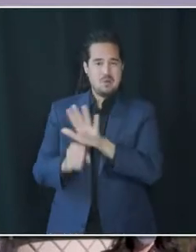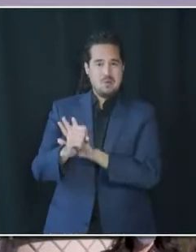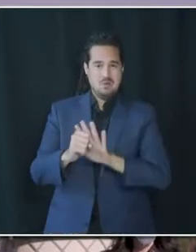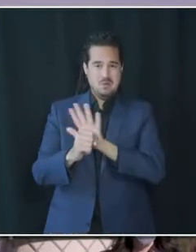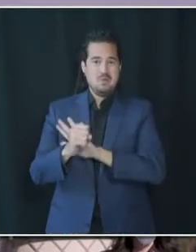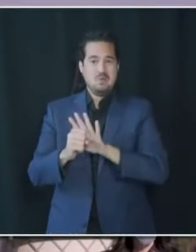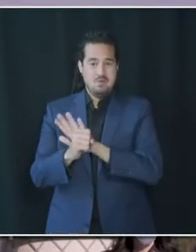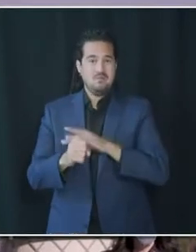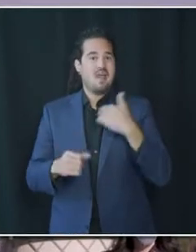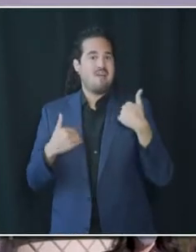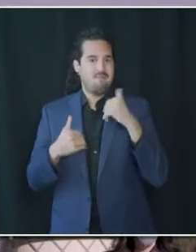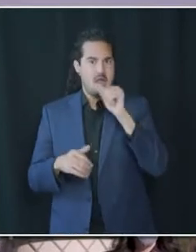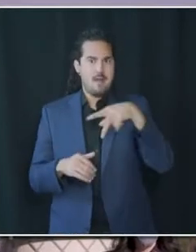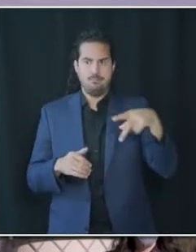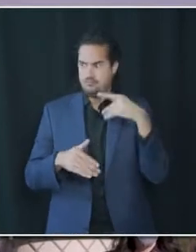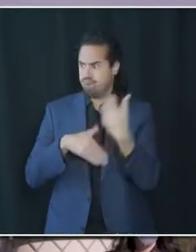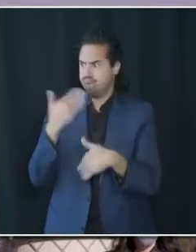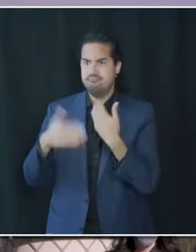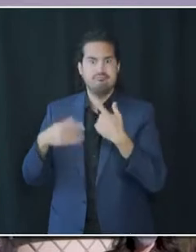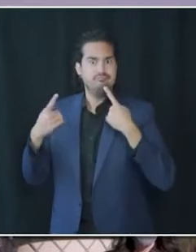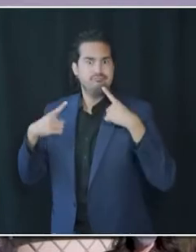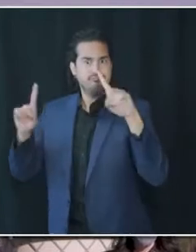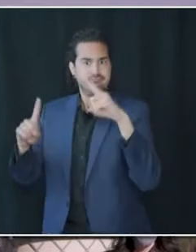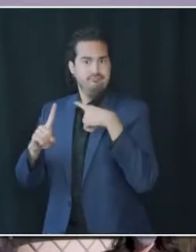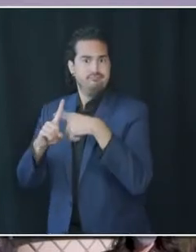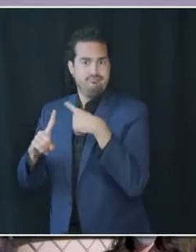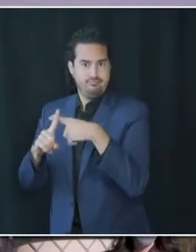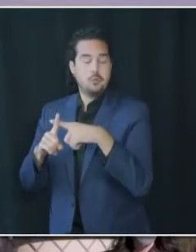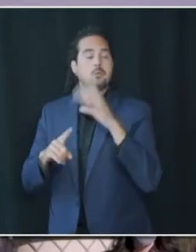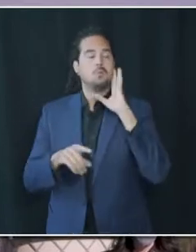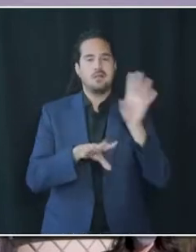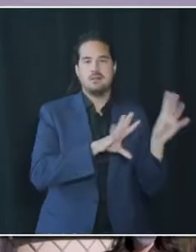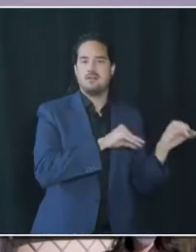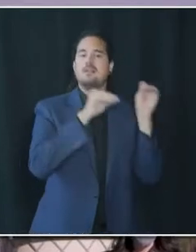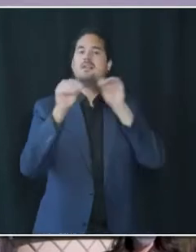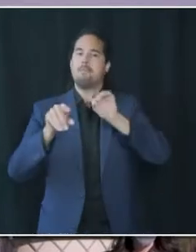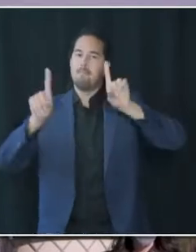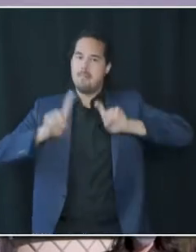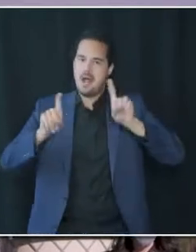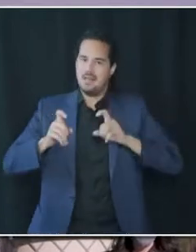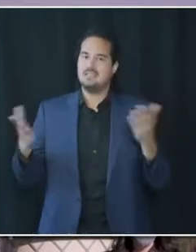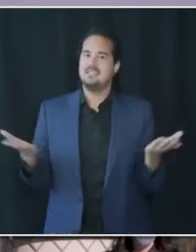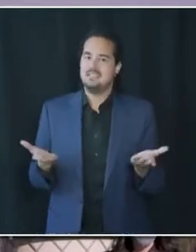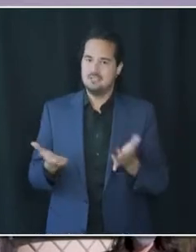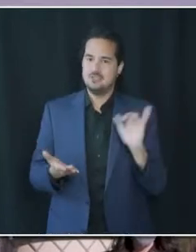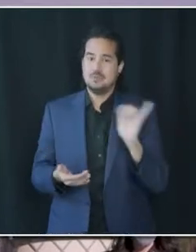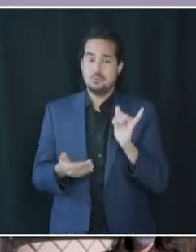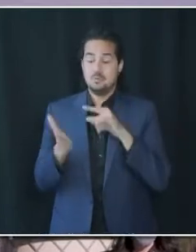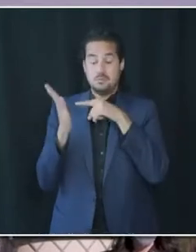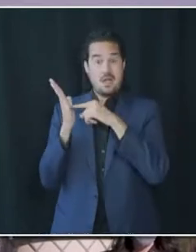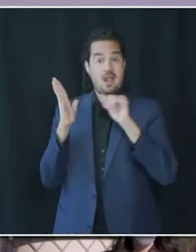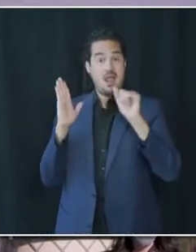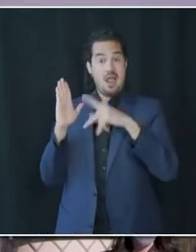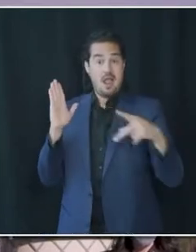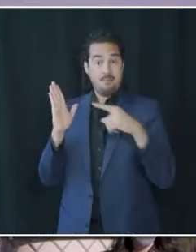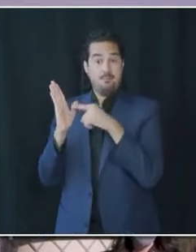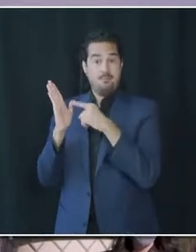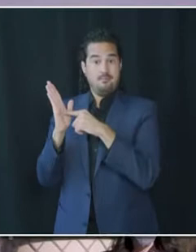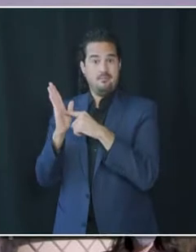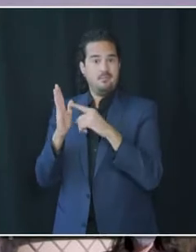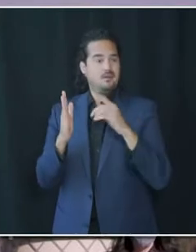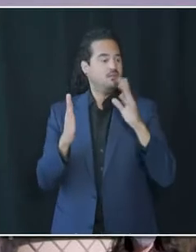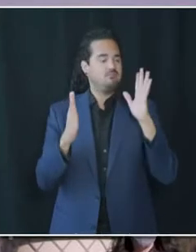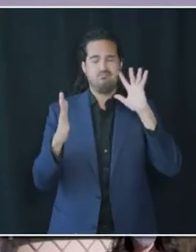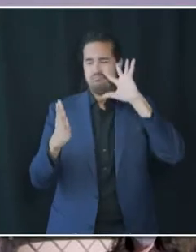ha sido un éxito la aplicación estará disponible de su forma más comprensiva de este